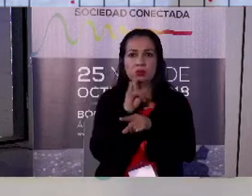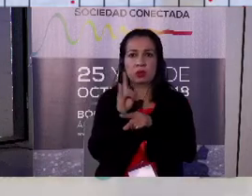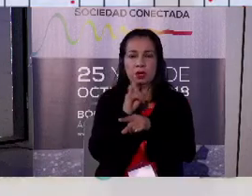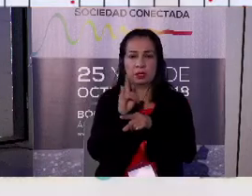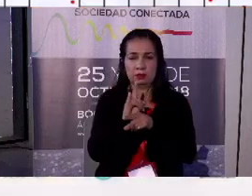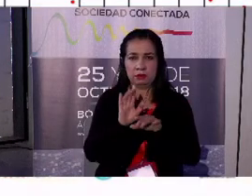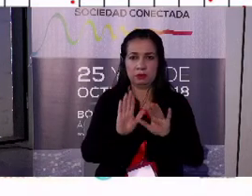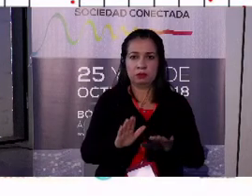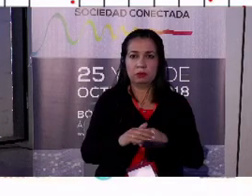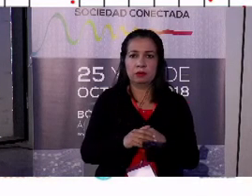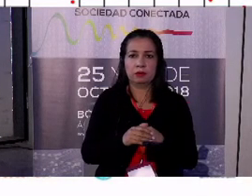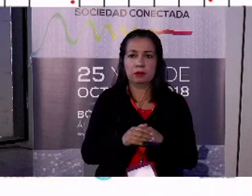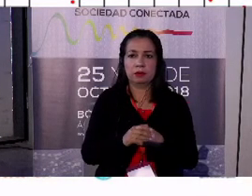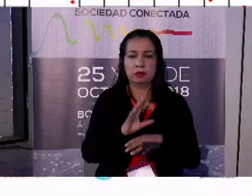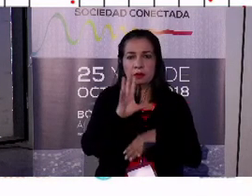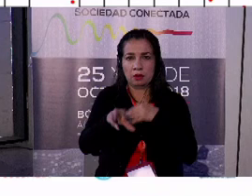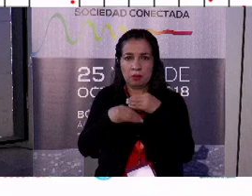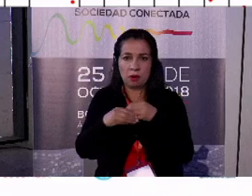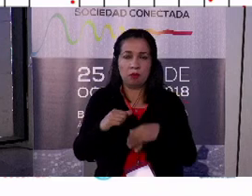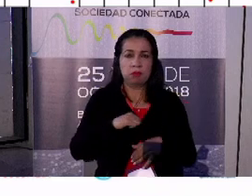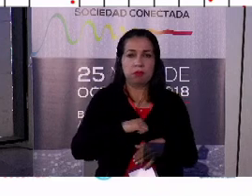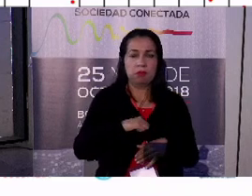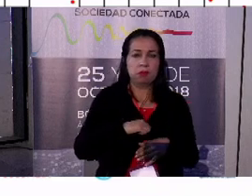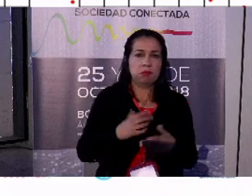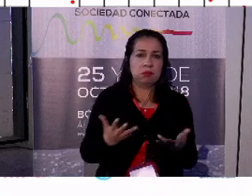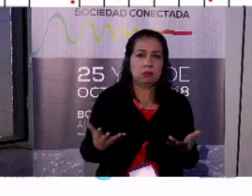usuario Tenemos aquí